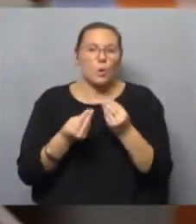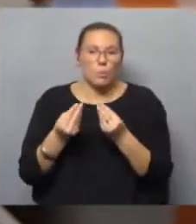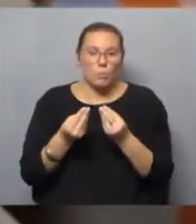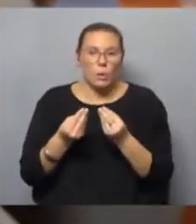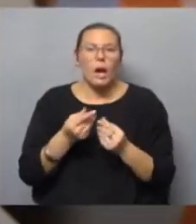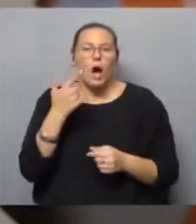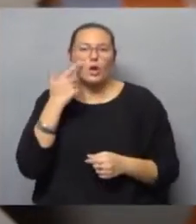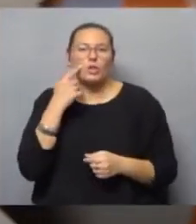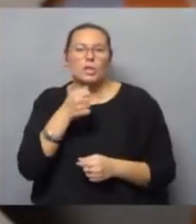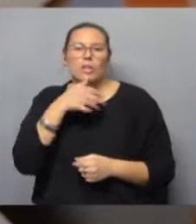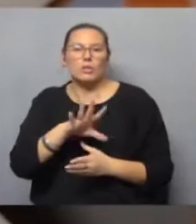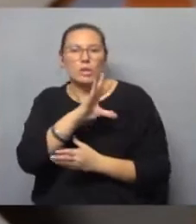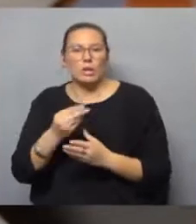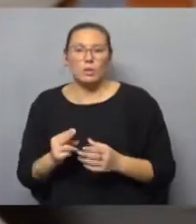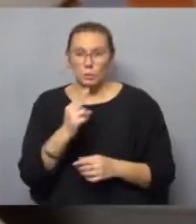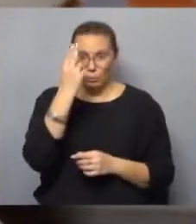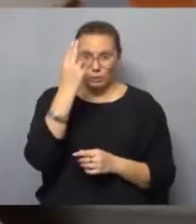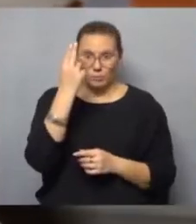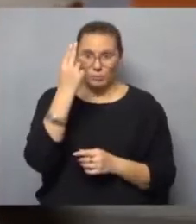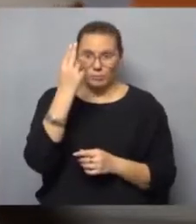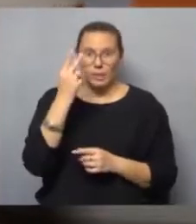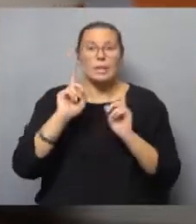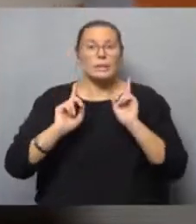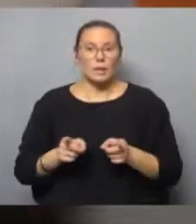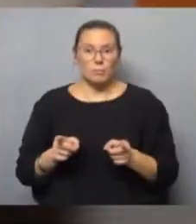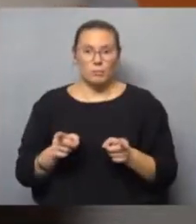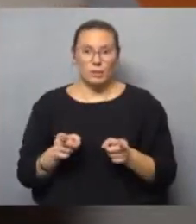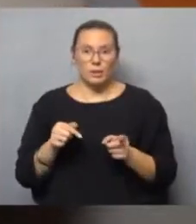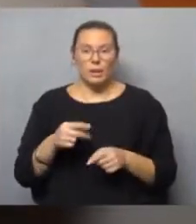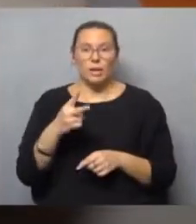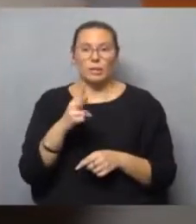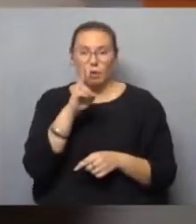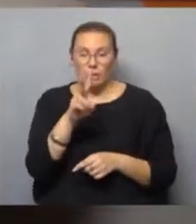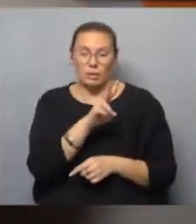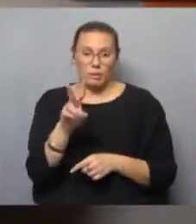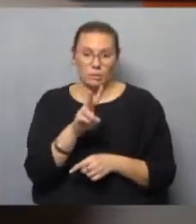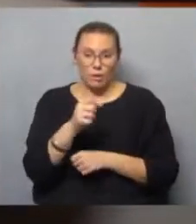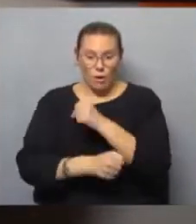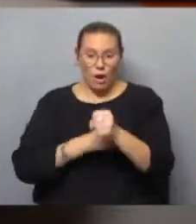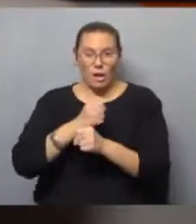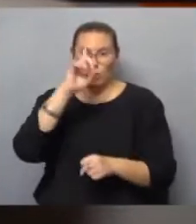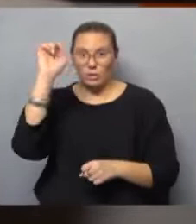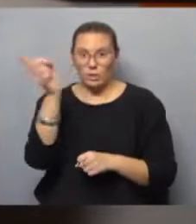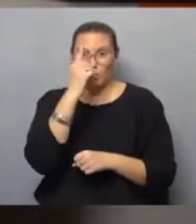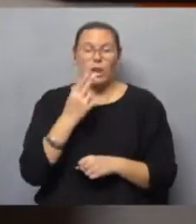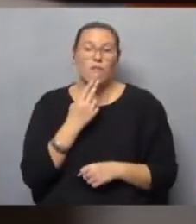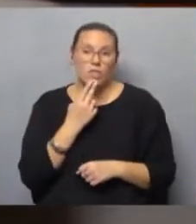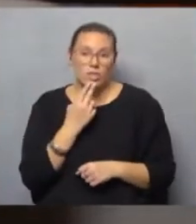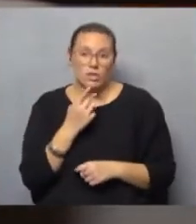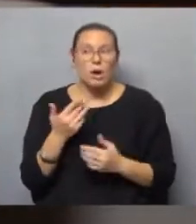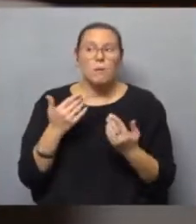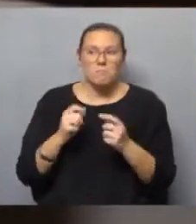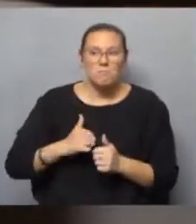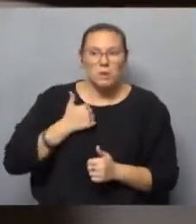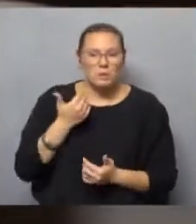conocer la historia geológica de Uruguay. Además, este 2022 es el Año Internacional del Vidrio y aprovecharemos